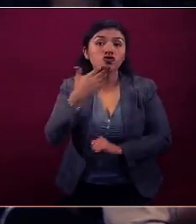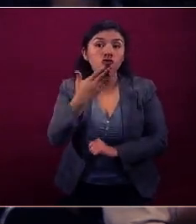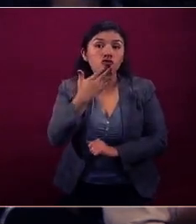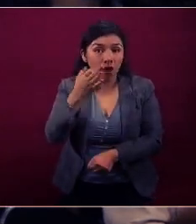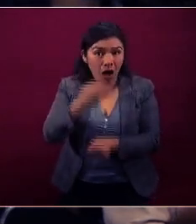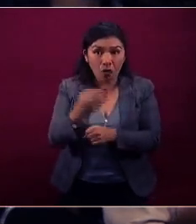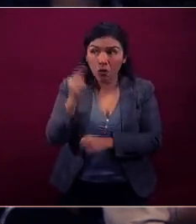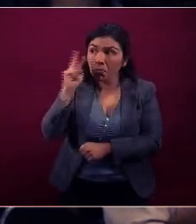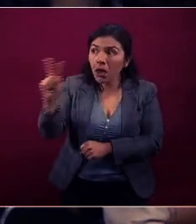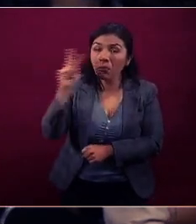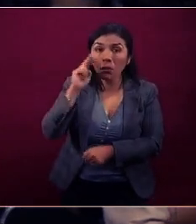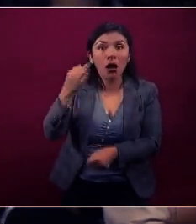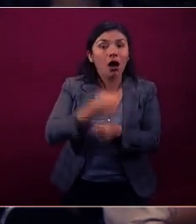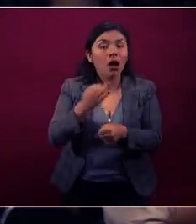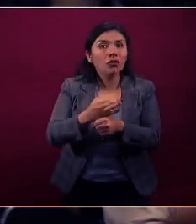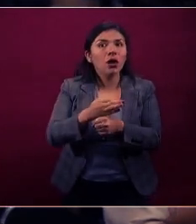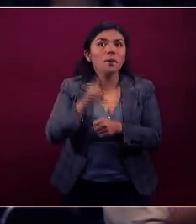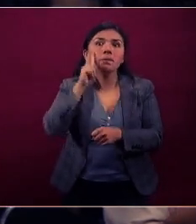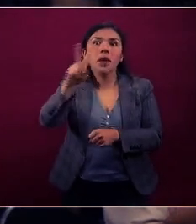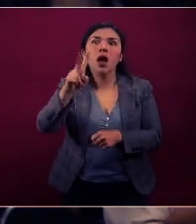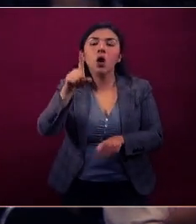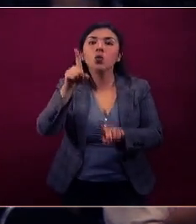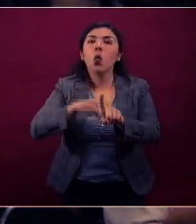pasando ahorita, que está tan en rojo